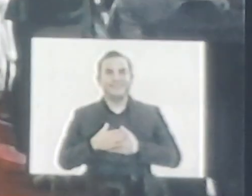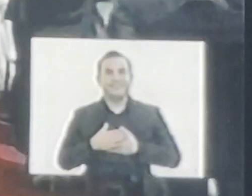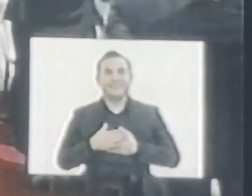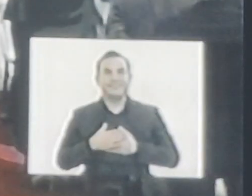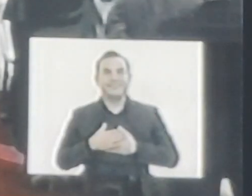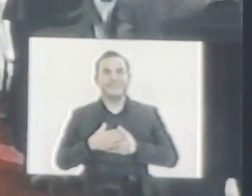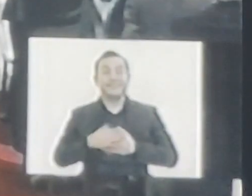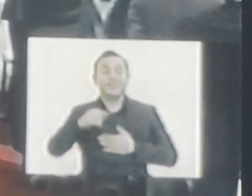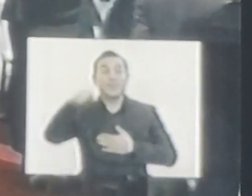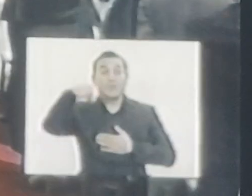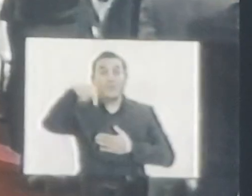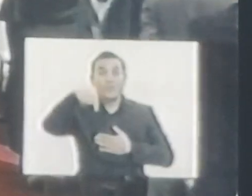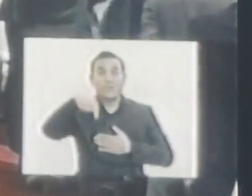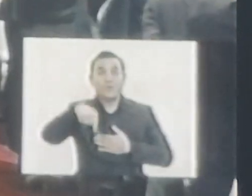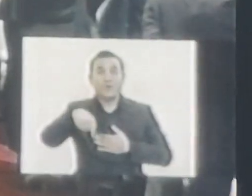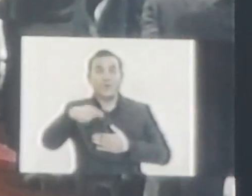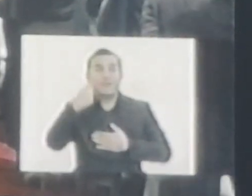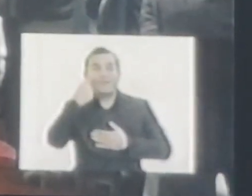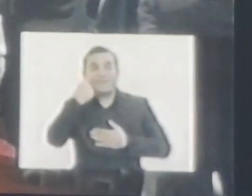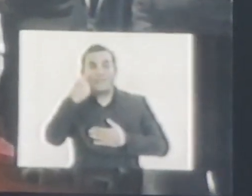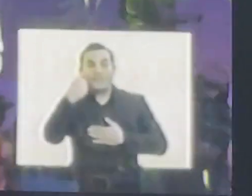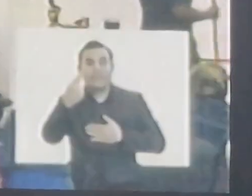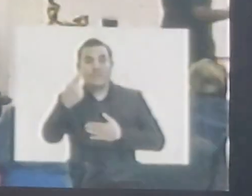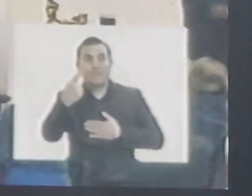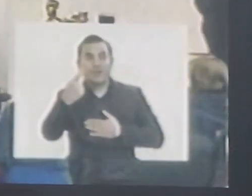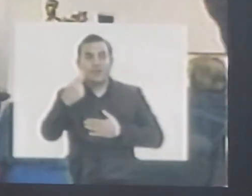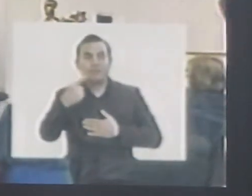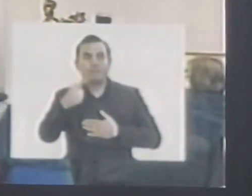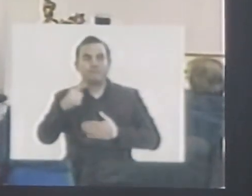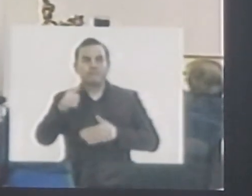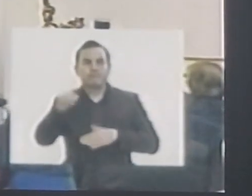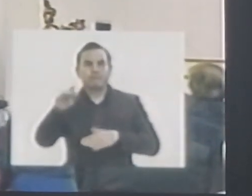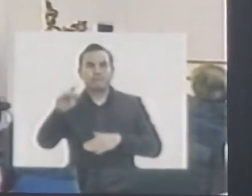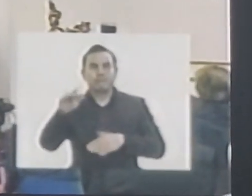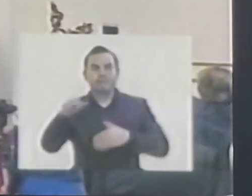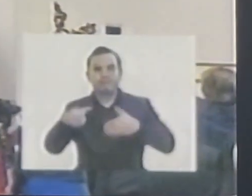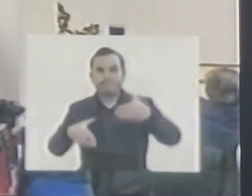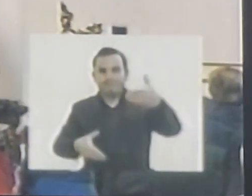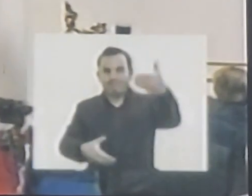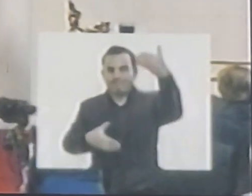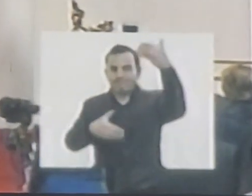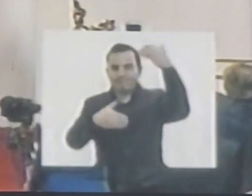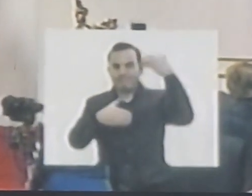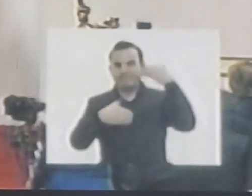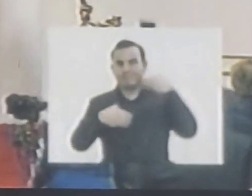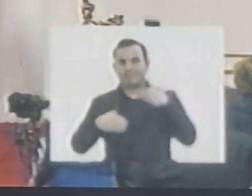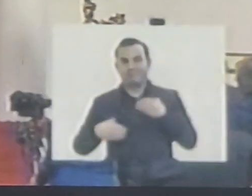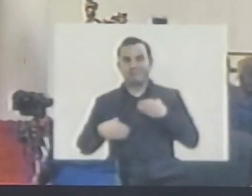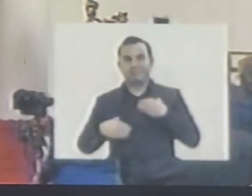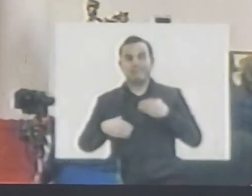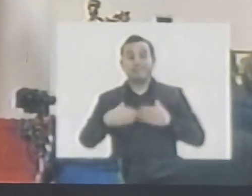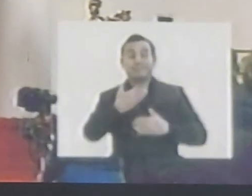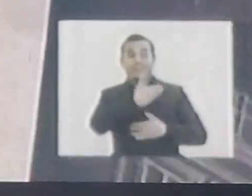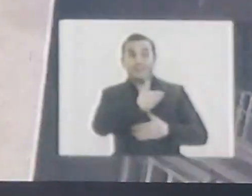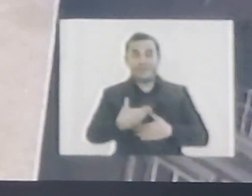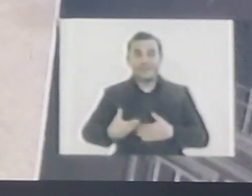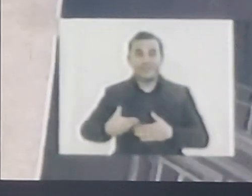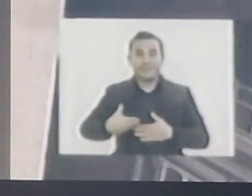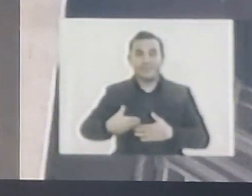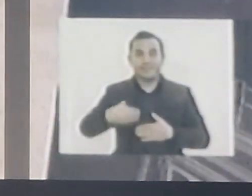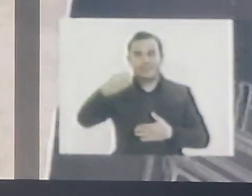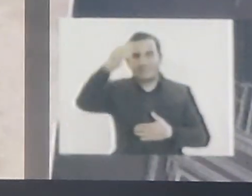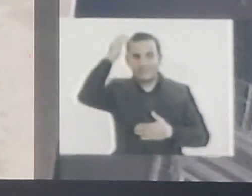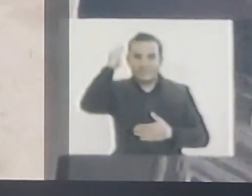En estos momentos presenciaremos la introducción de la banda presidencial al señor presidente electo Nayib